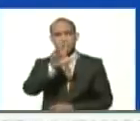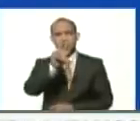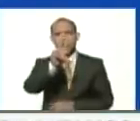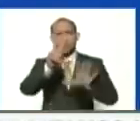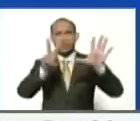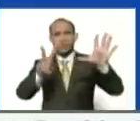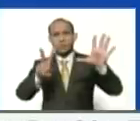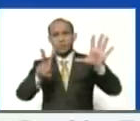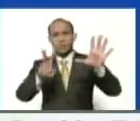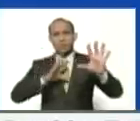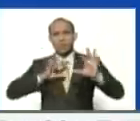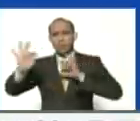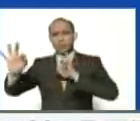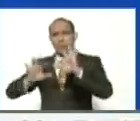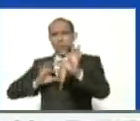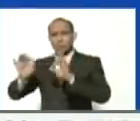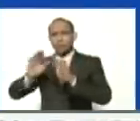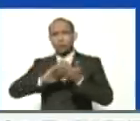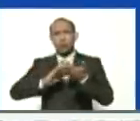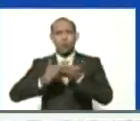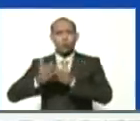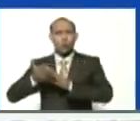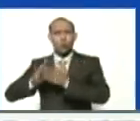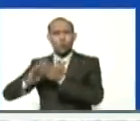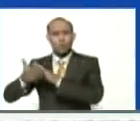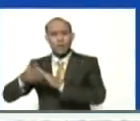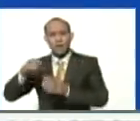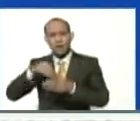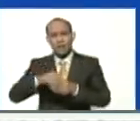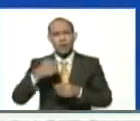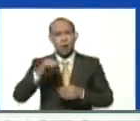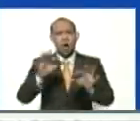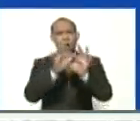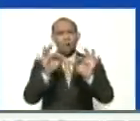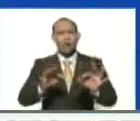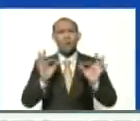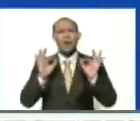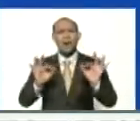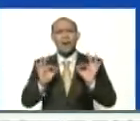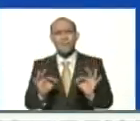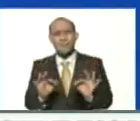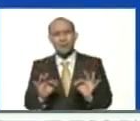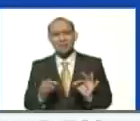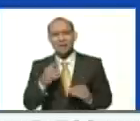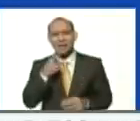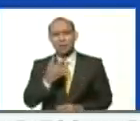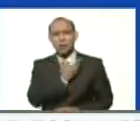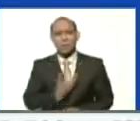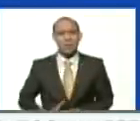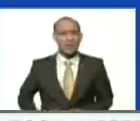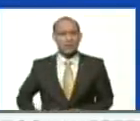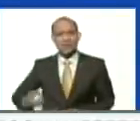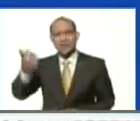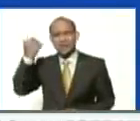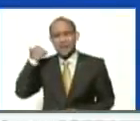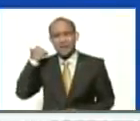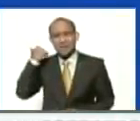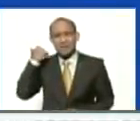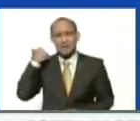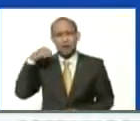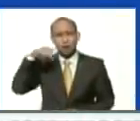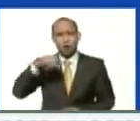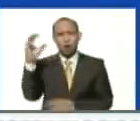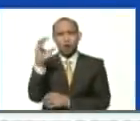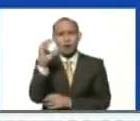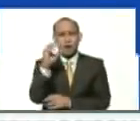de transmisión comunitaria hay medidas especiales como lo dijo el presidente ayer para la región capital hoy